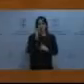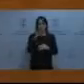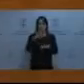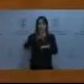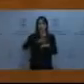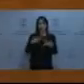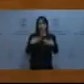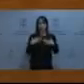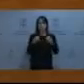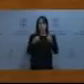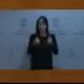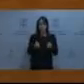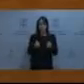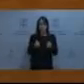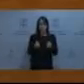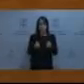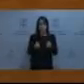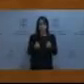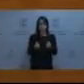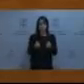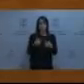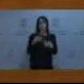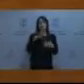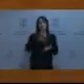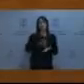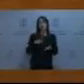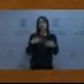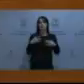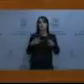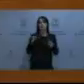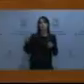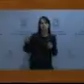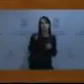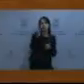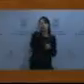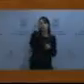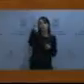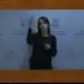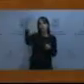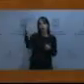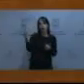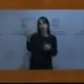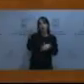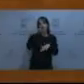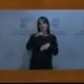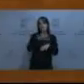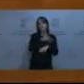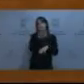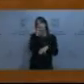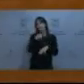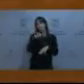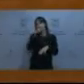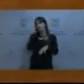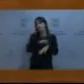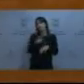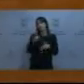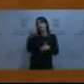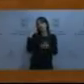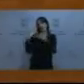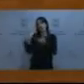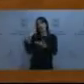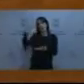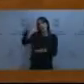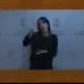que tanto se ha idealizado como la medicina que se desarrollaba antes, la relación